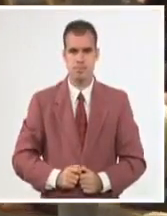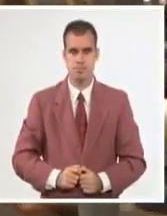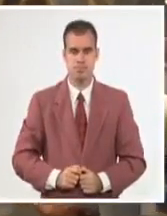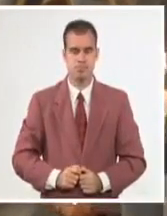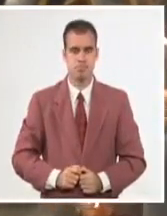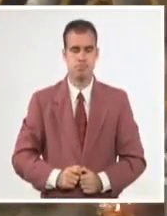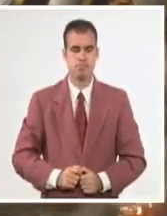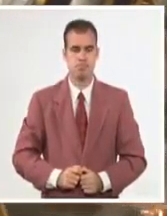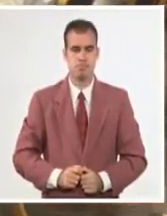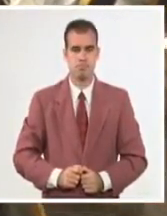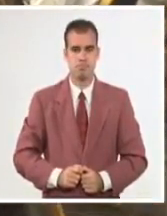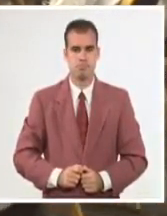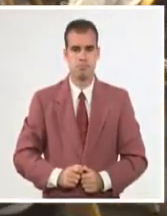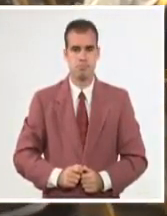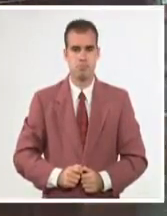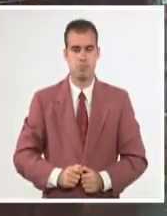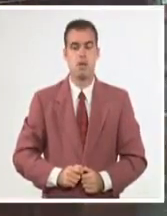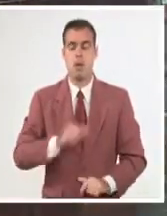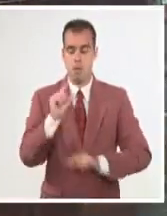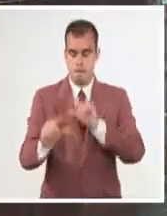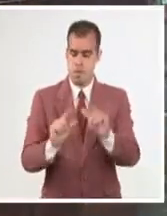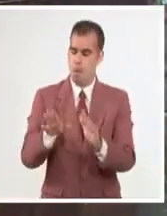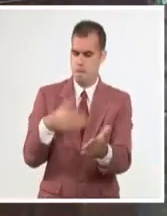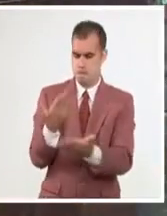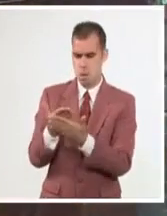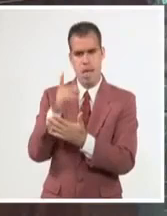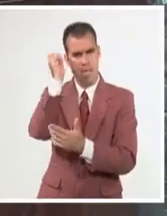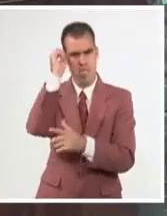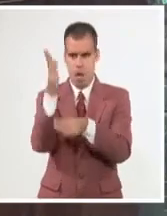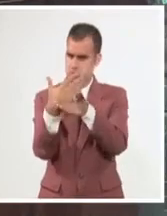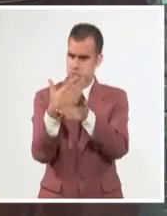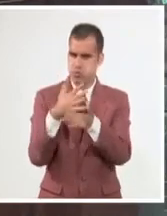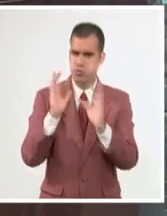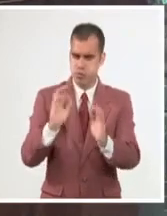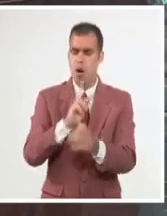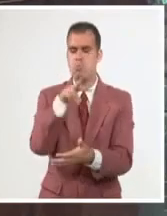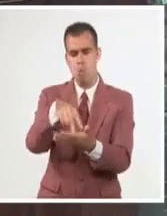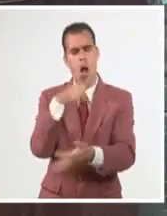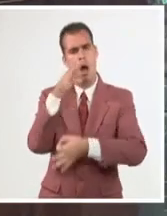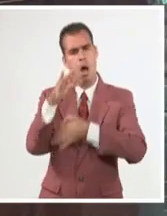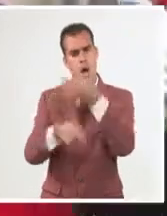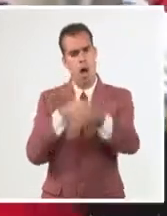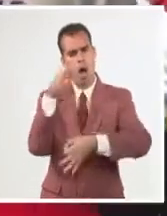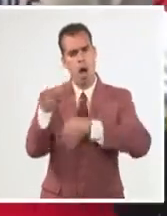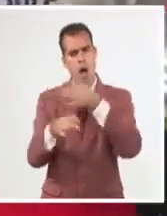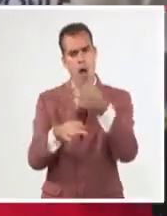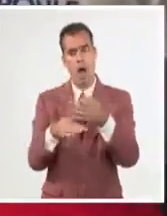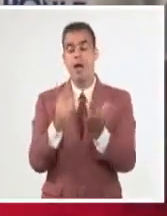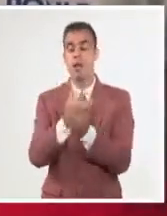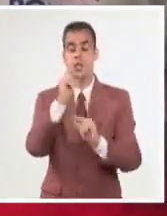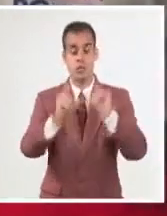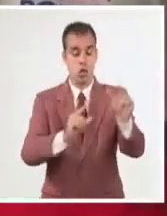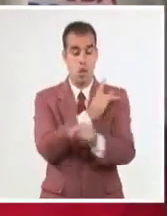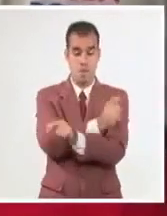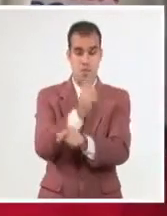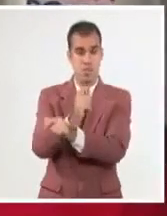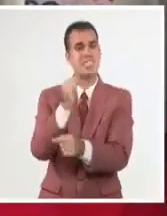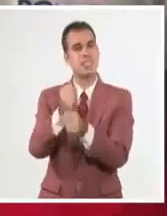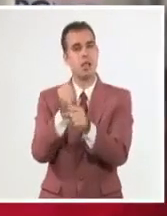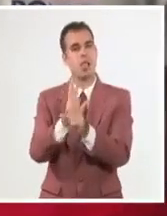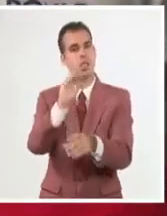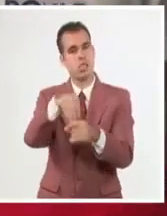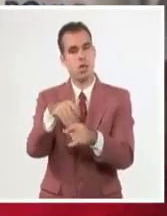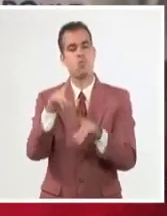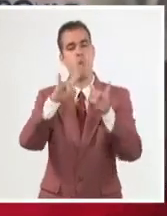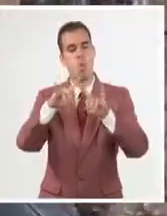Ideas, propuestas y críticas para mejorar la Cuba de hoy estuvieron en cada uno de los diálogos que sostuvieron estudiantes y profesores de la Universidad de La Habana